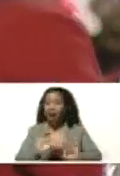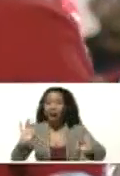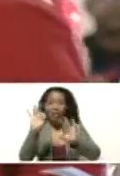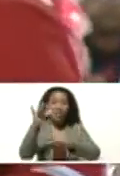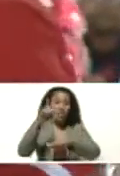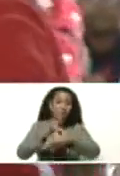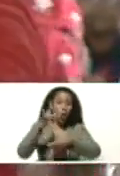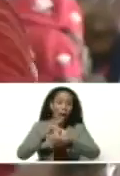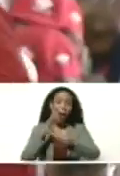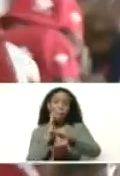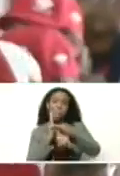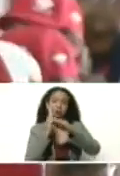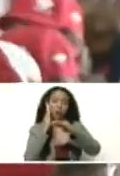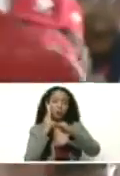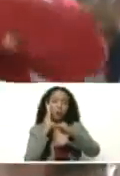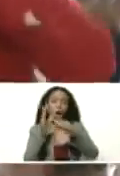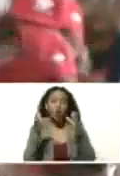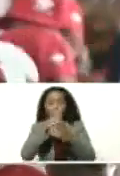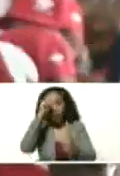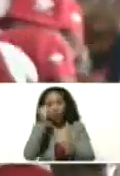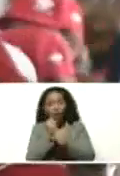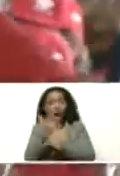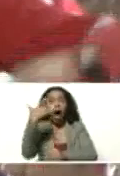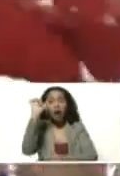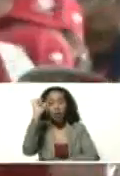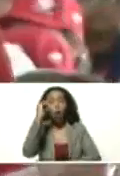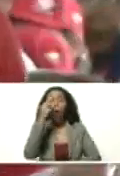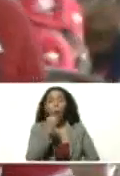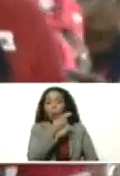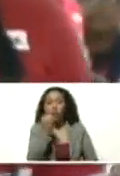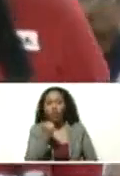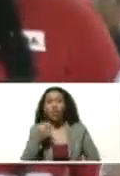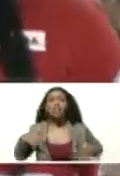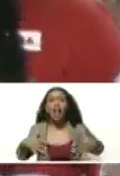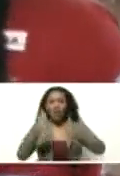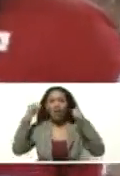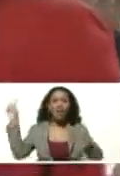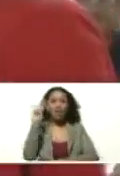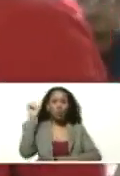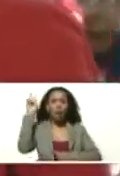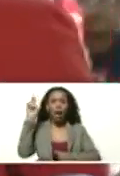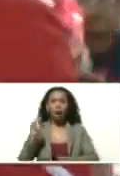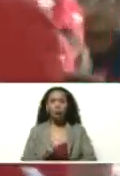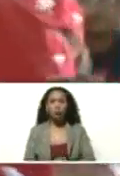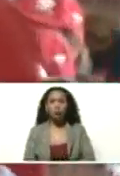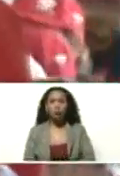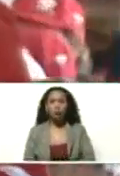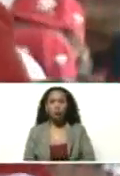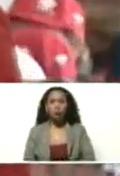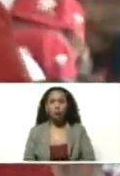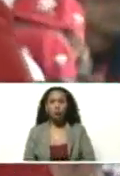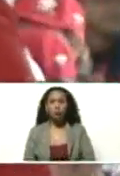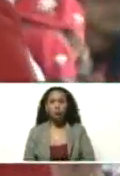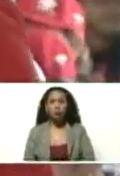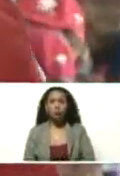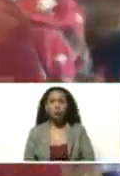nos detenga. La clase obrera adquirió un compromiso de rescatar a Venezuela, carajo.